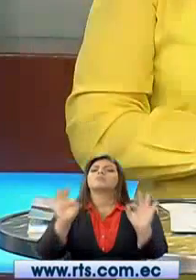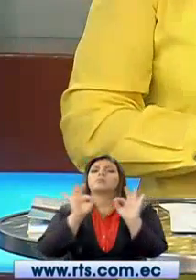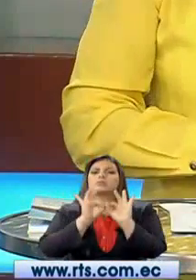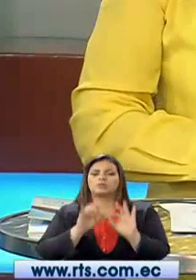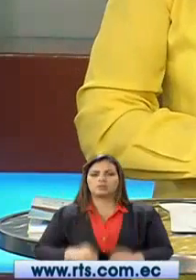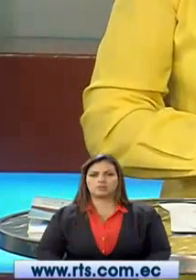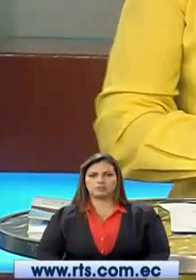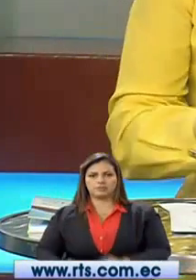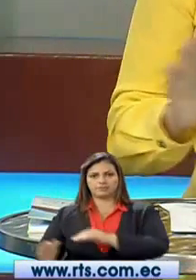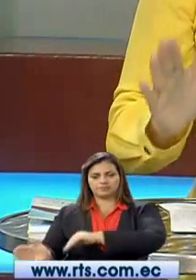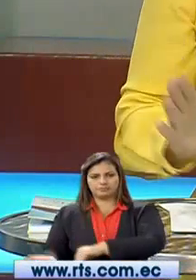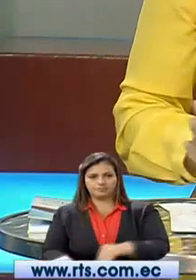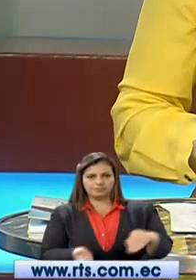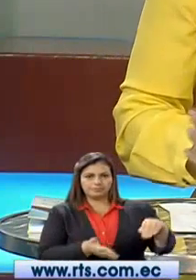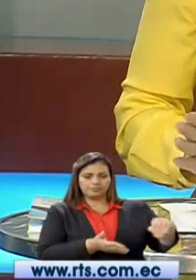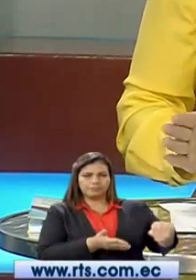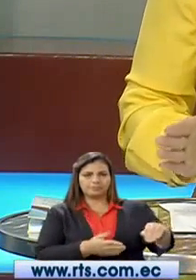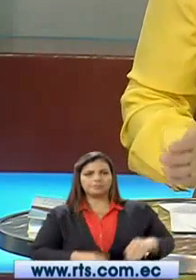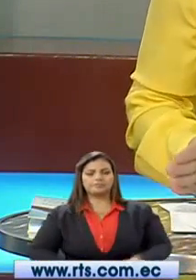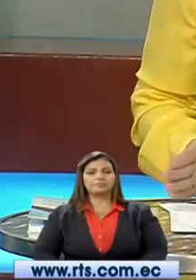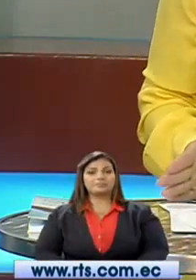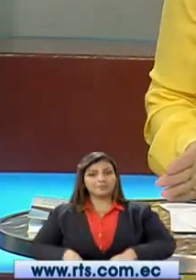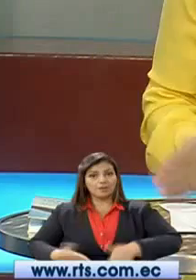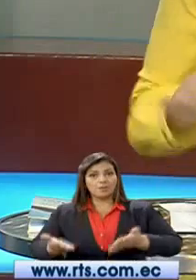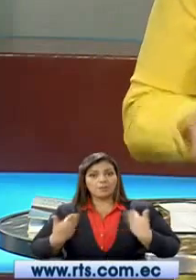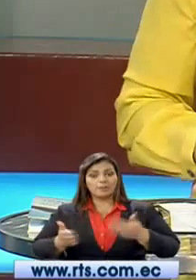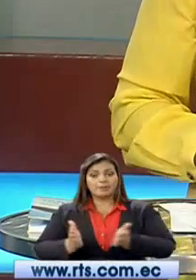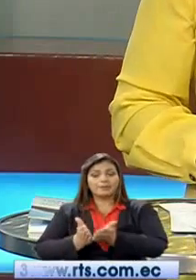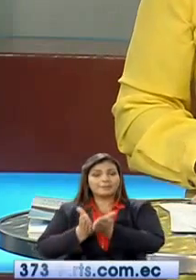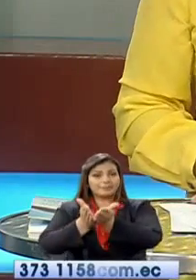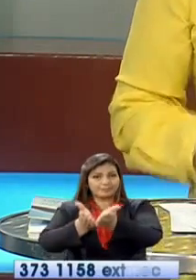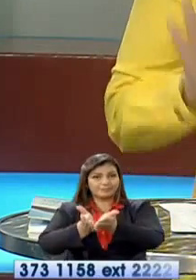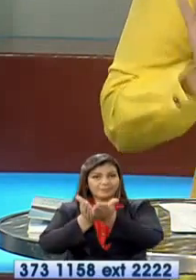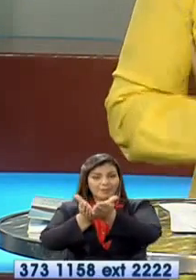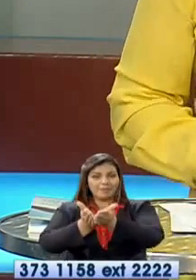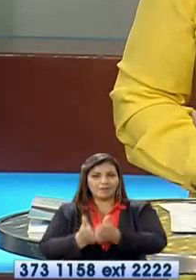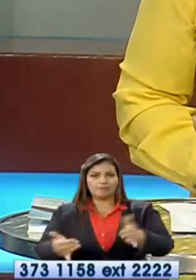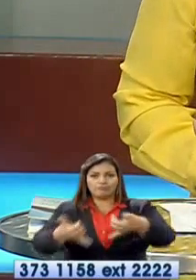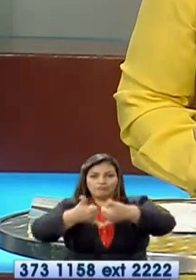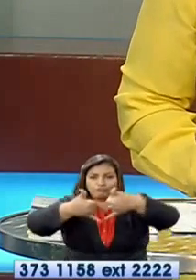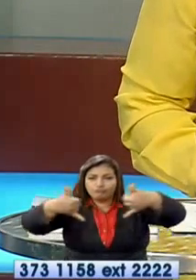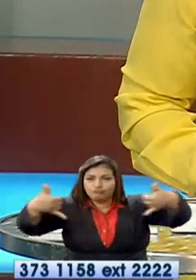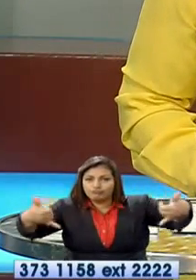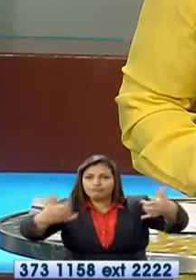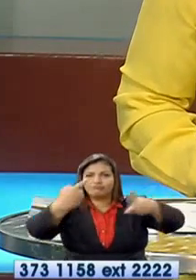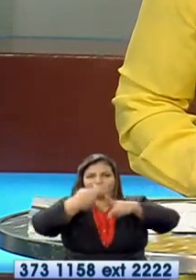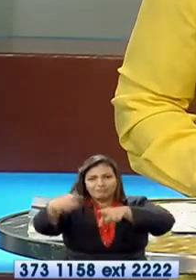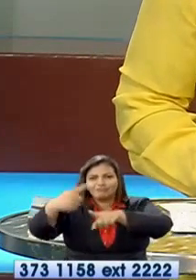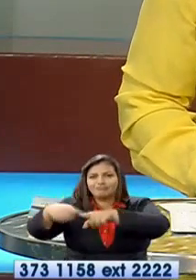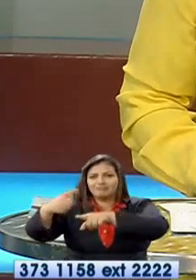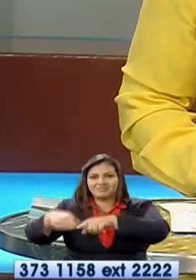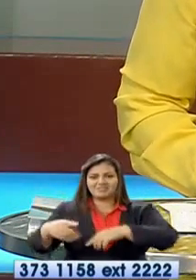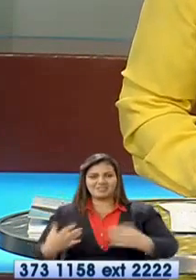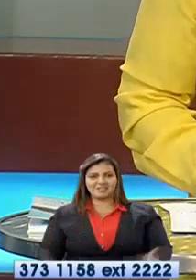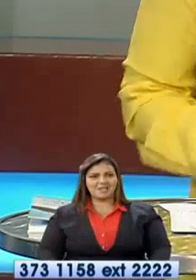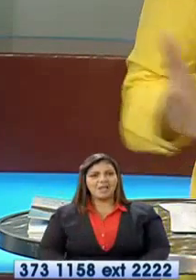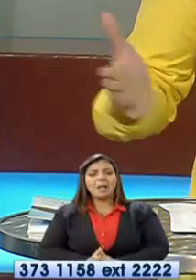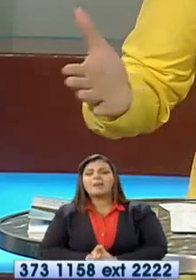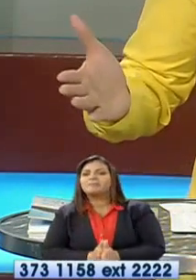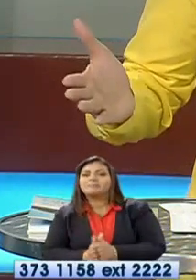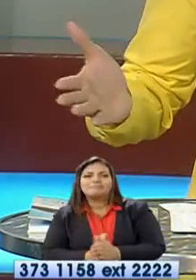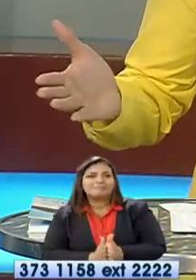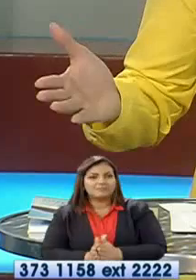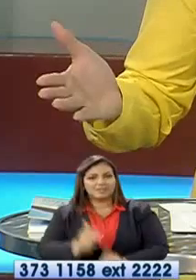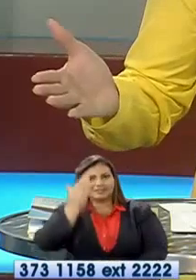televidentes, para contarles que los locales comerciales del sector de la Bahía, aquí en Guayaquil, ya se alistan para recibir gran cantidad de personas que